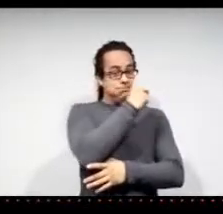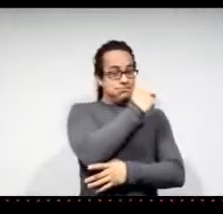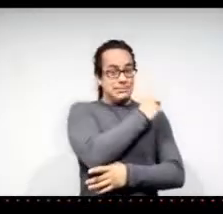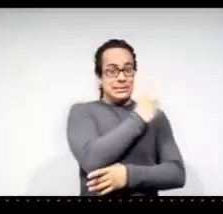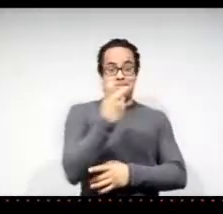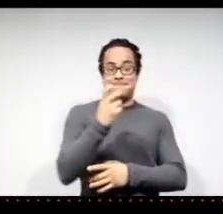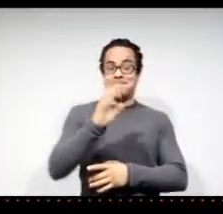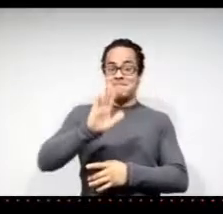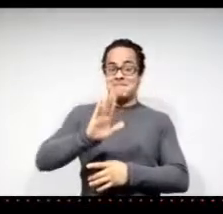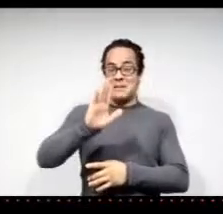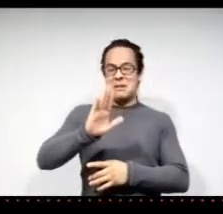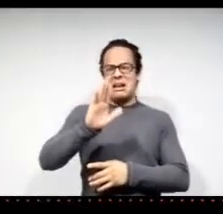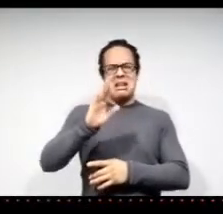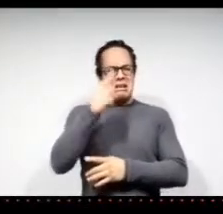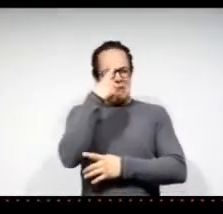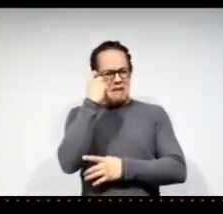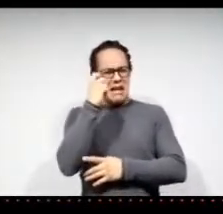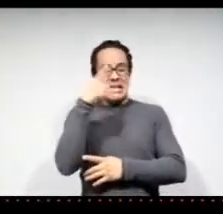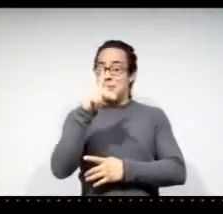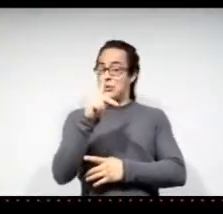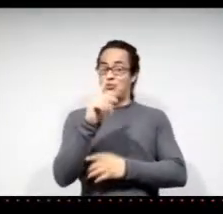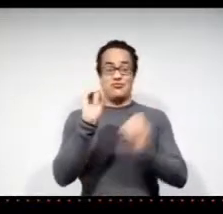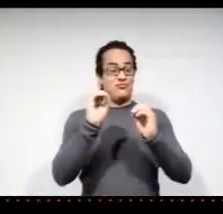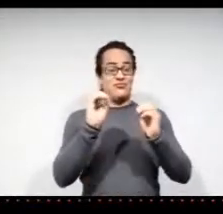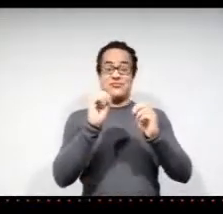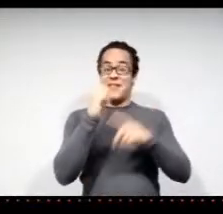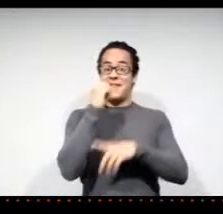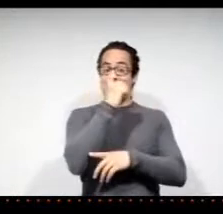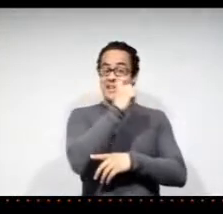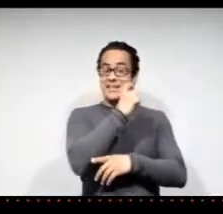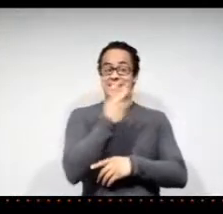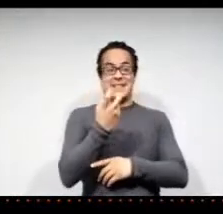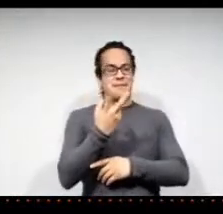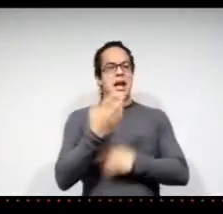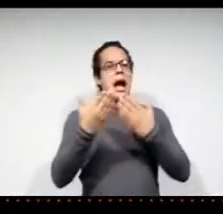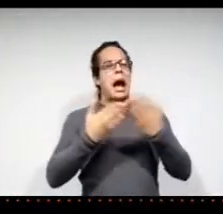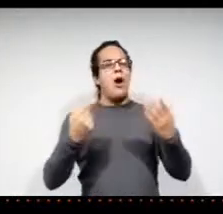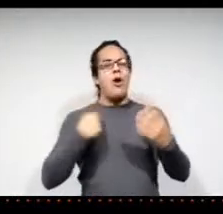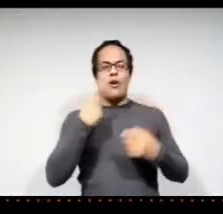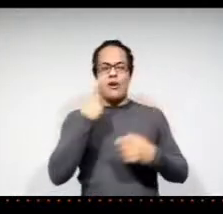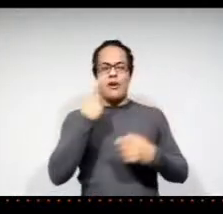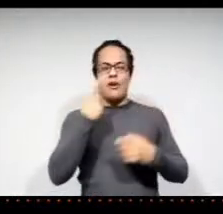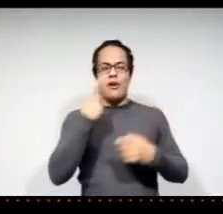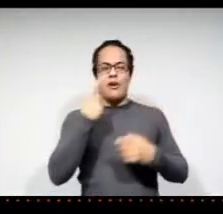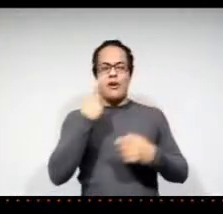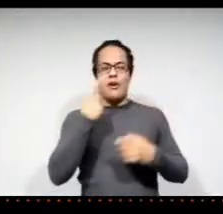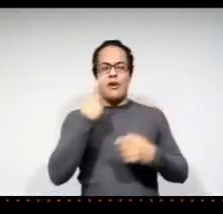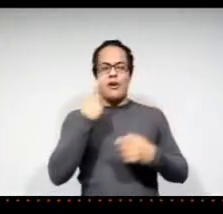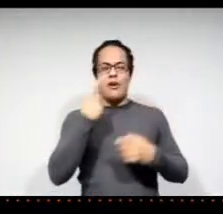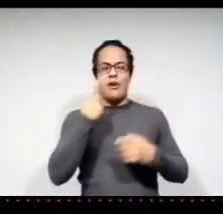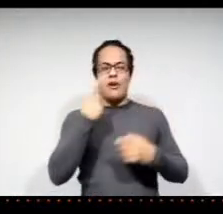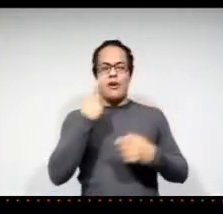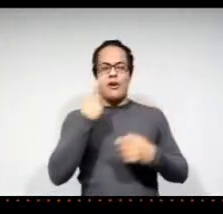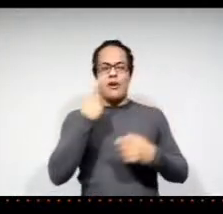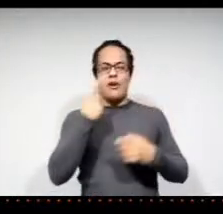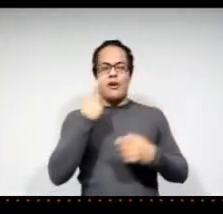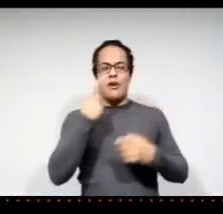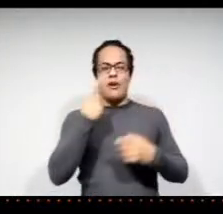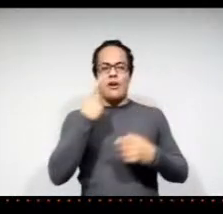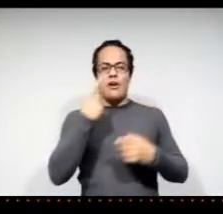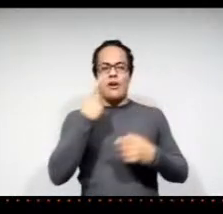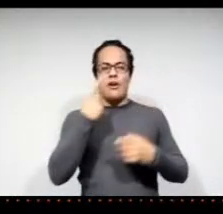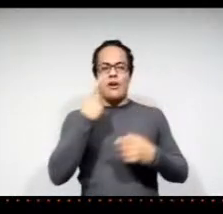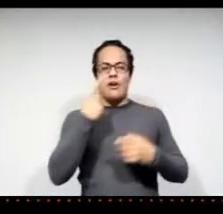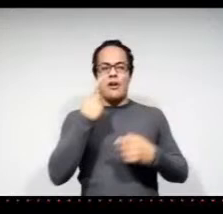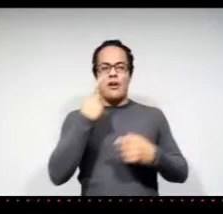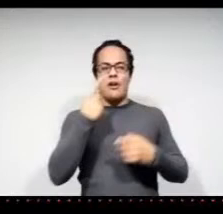en primer momento, ¿no? Invito a todos los que nos están escuchando a enviar sus preguntas por